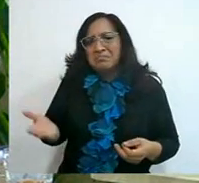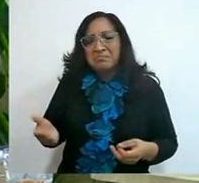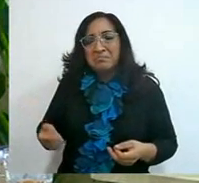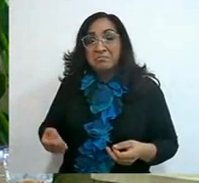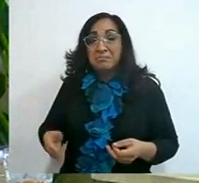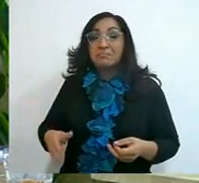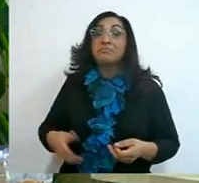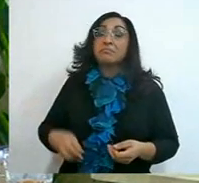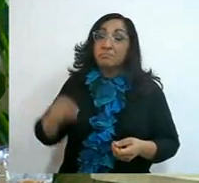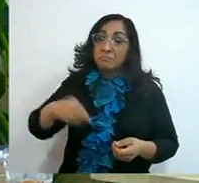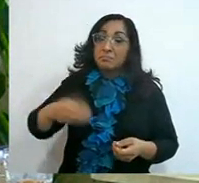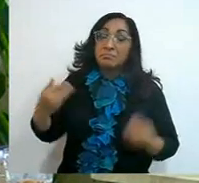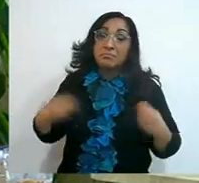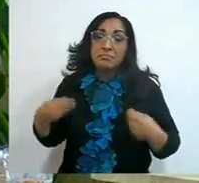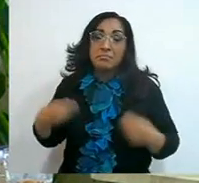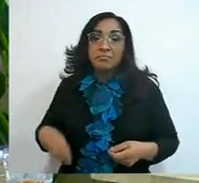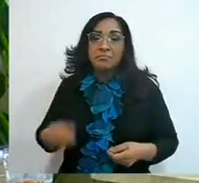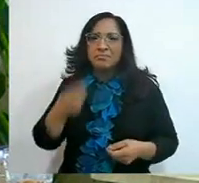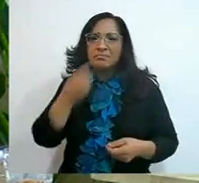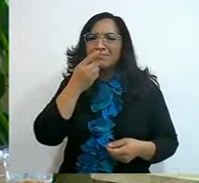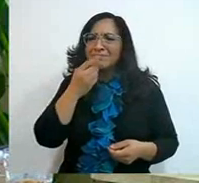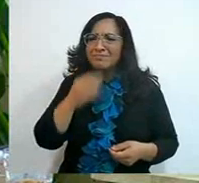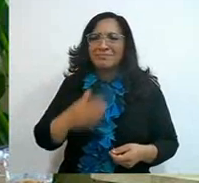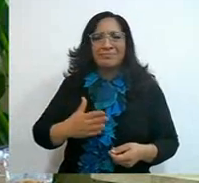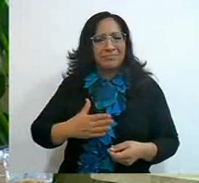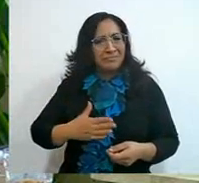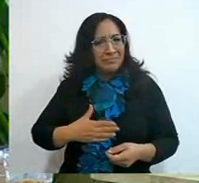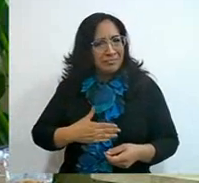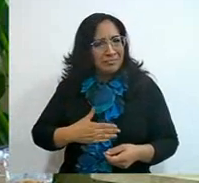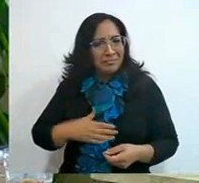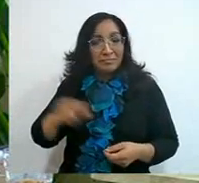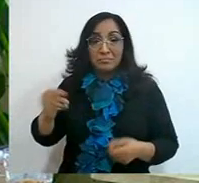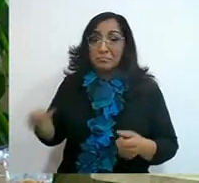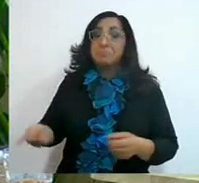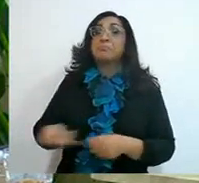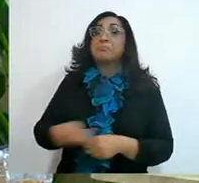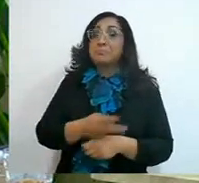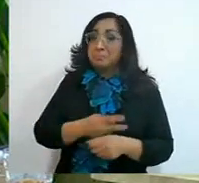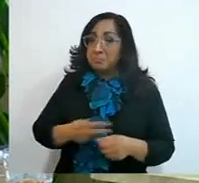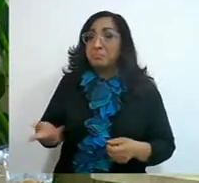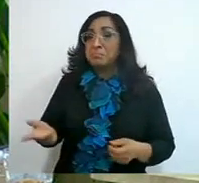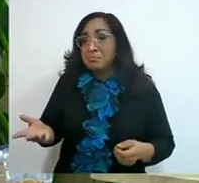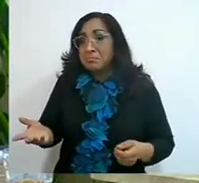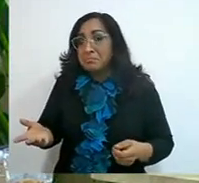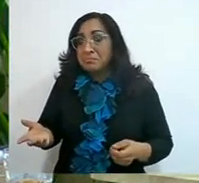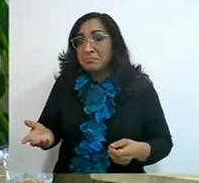que no le pasó a eso a él o a ella, ¿verdad? Una persona.